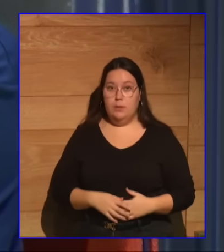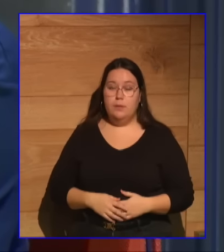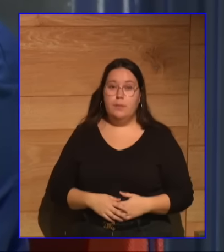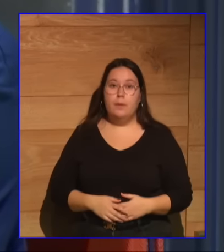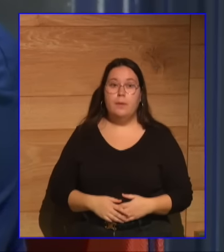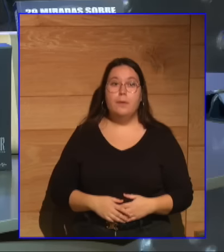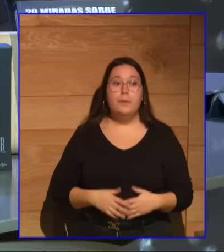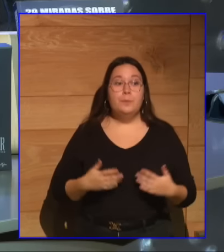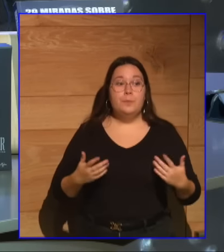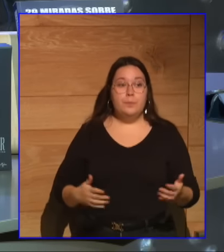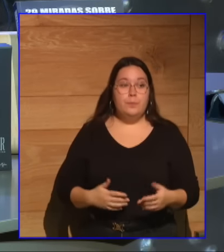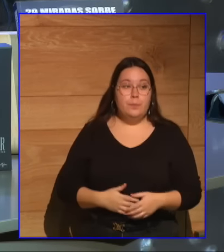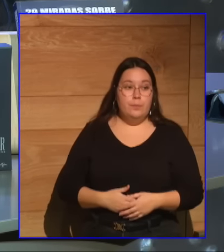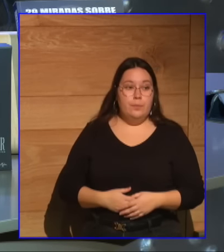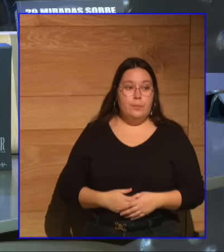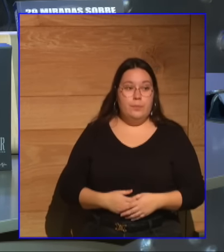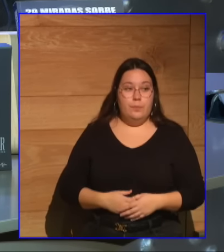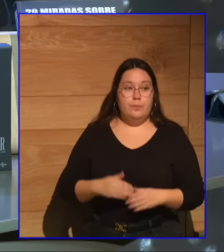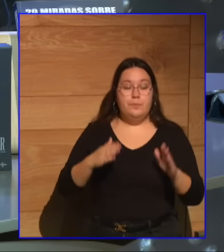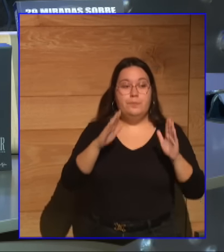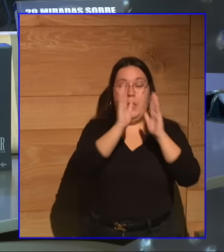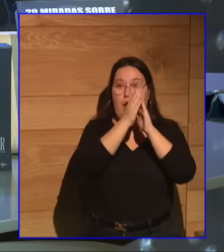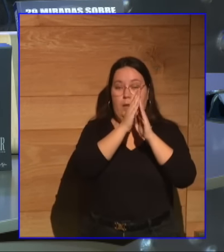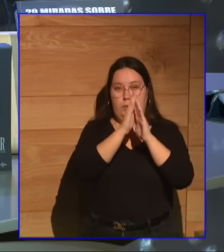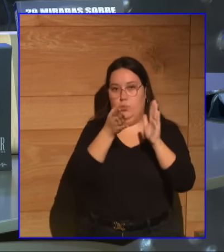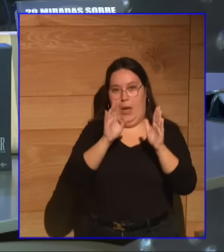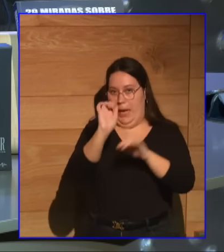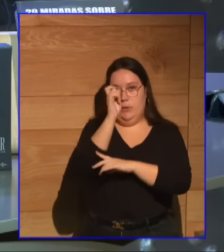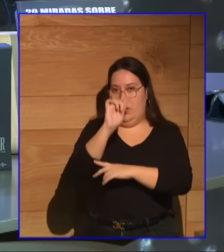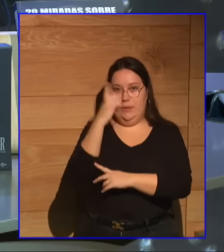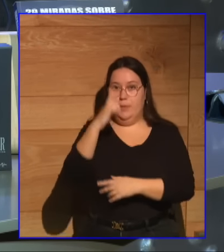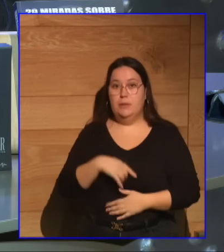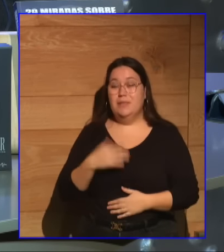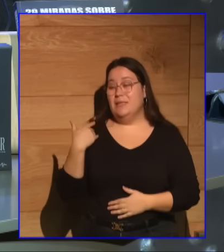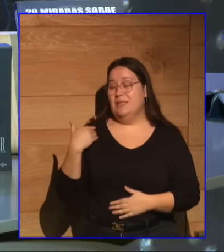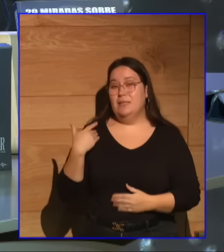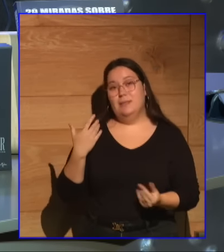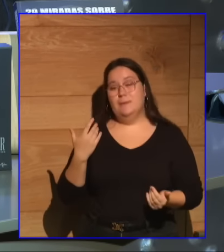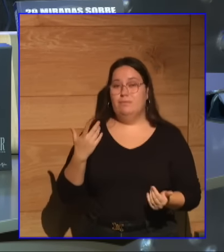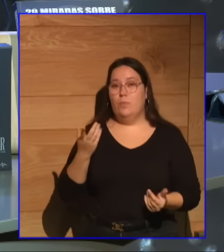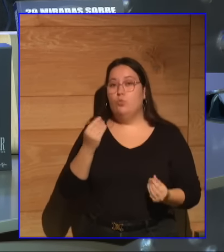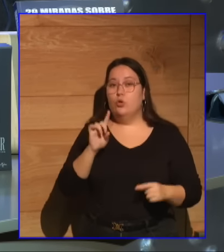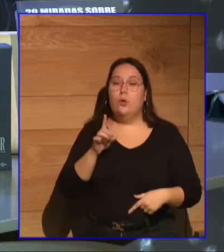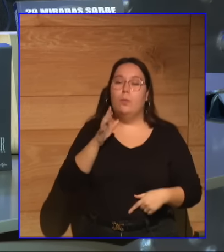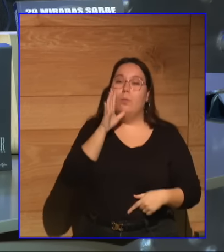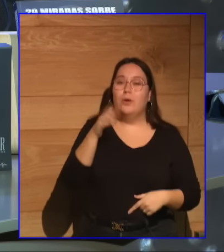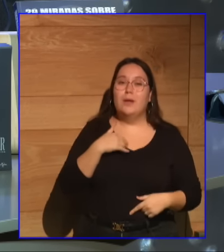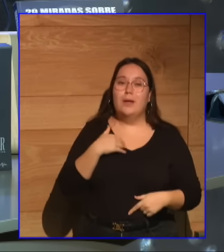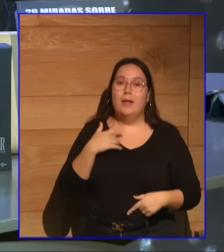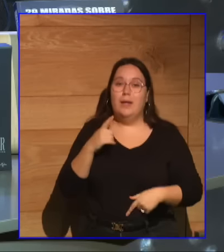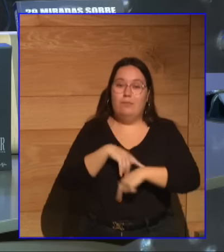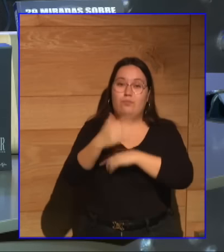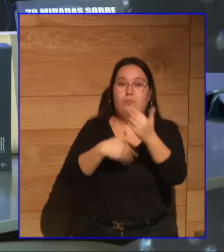Que, en fin, destaca obviamente por su colección de éxitos. Últimamente no tanto porque los años doradísimos de ir